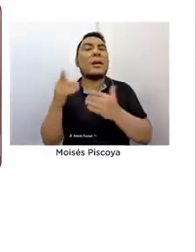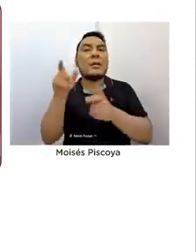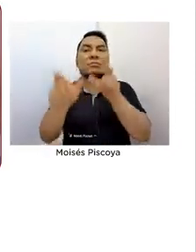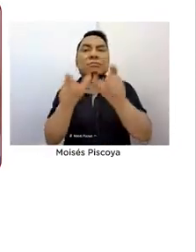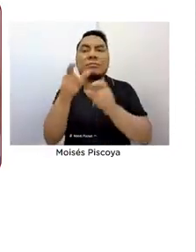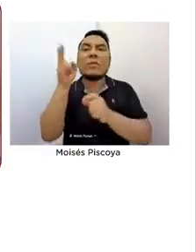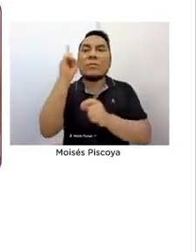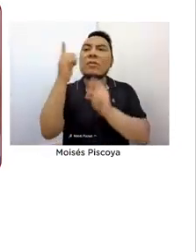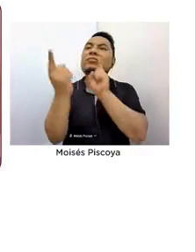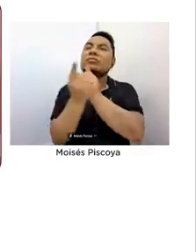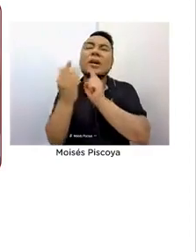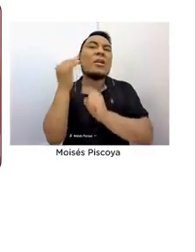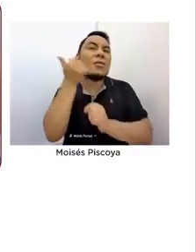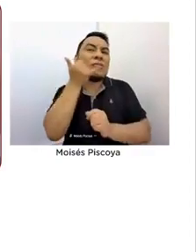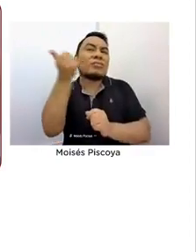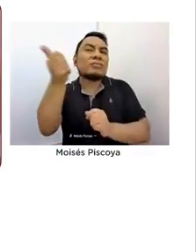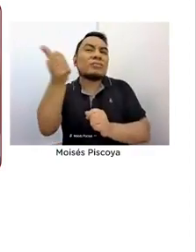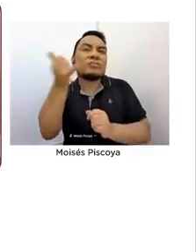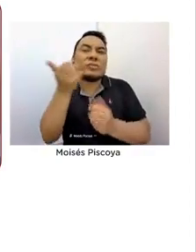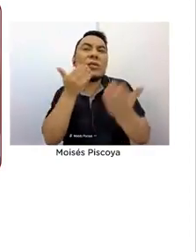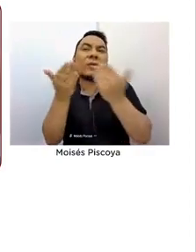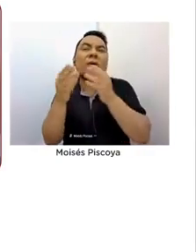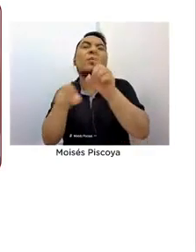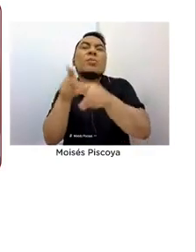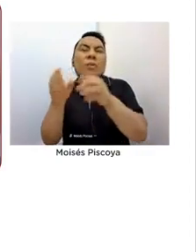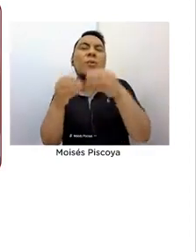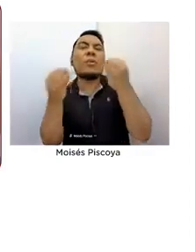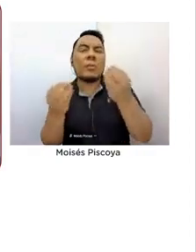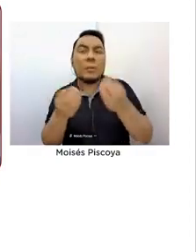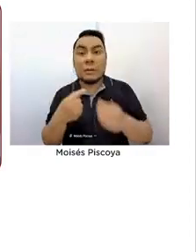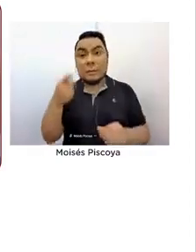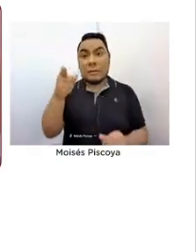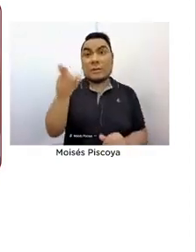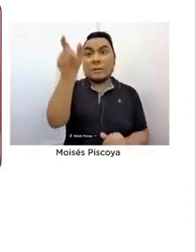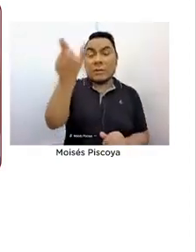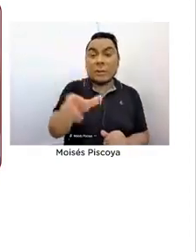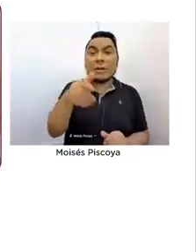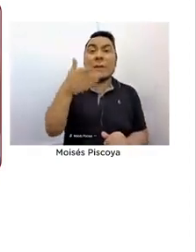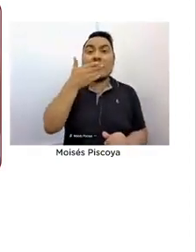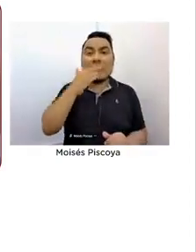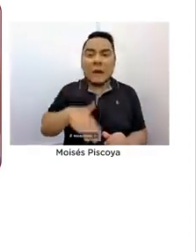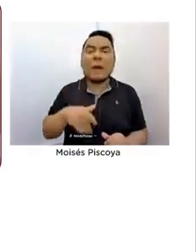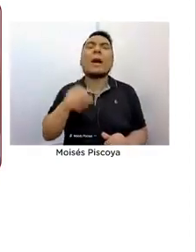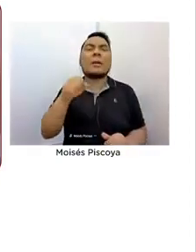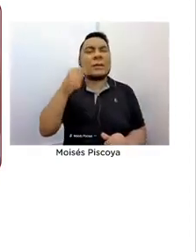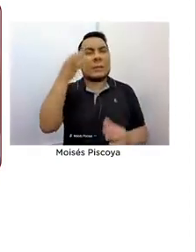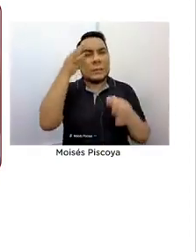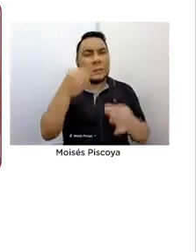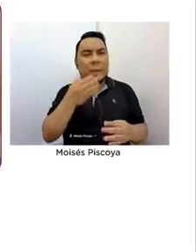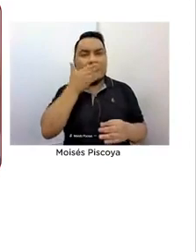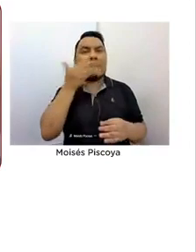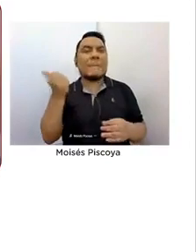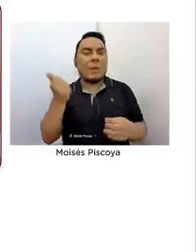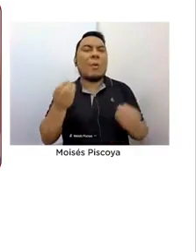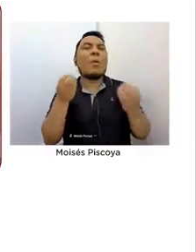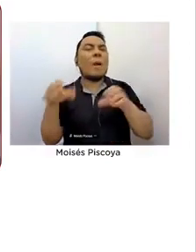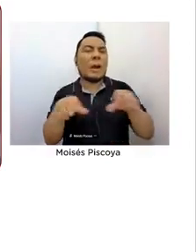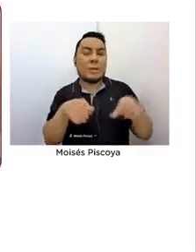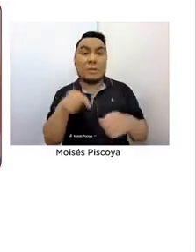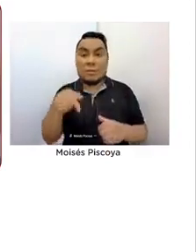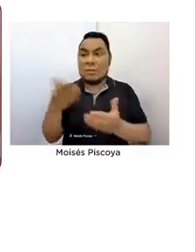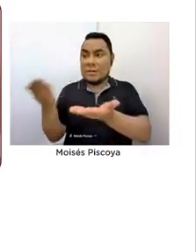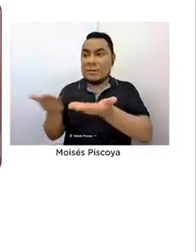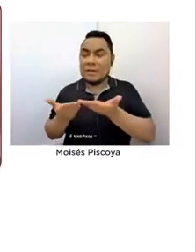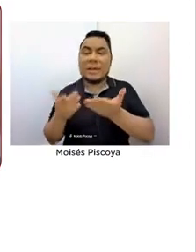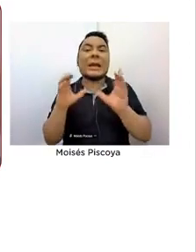rato. Y cuando alguien está mal, tomar las mejores decisiones. Hoy hemos invitado al equipo del Ministerio de Salud